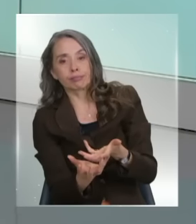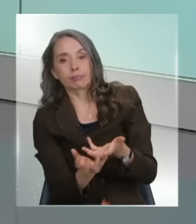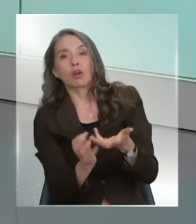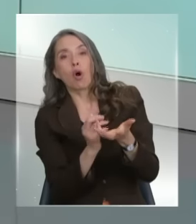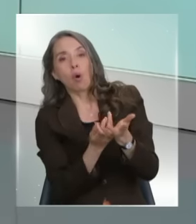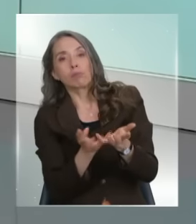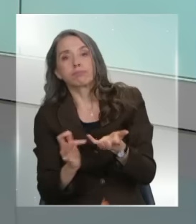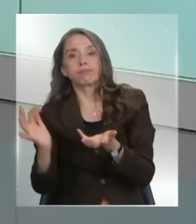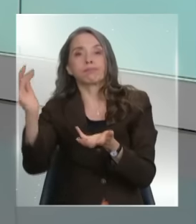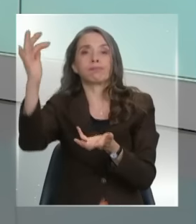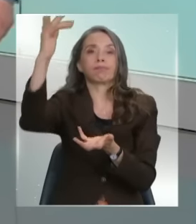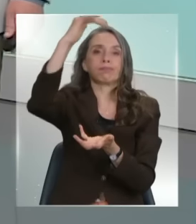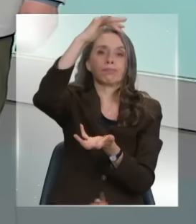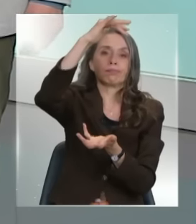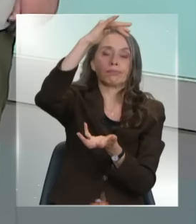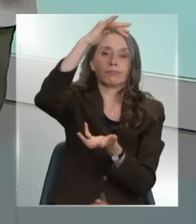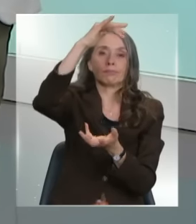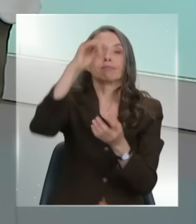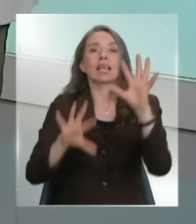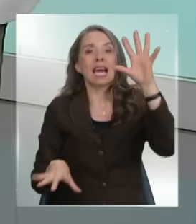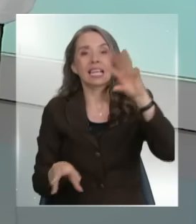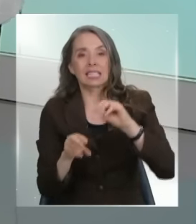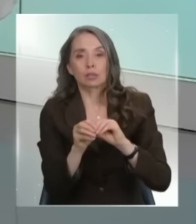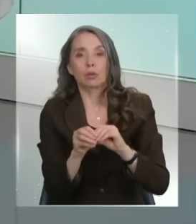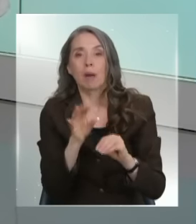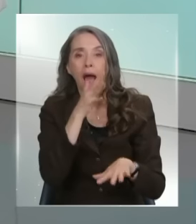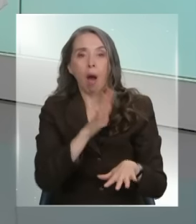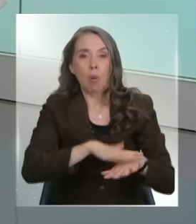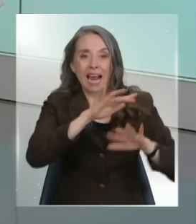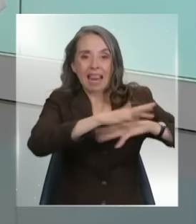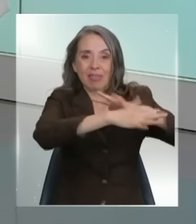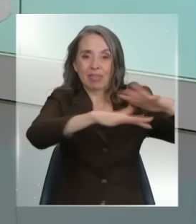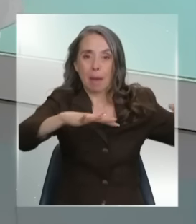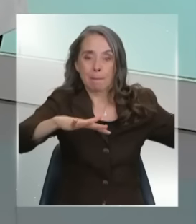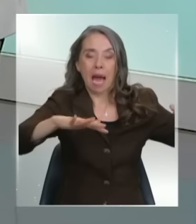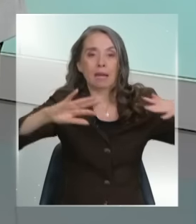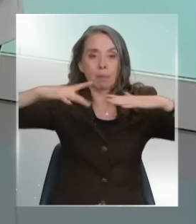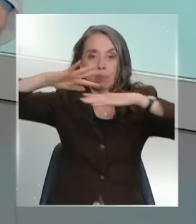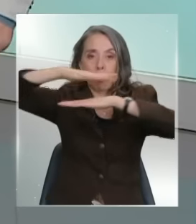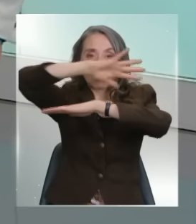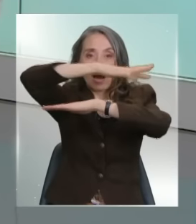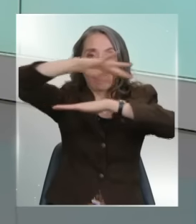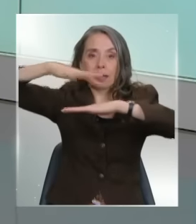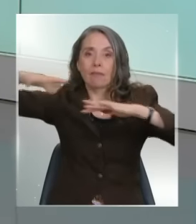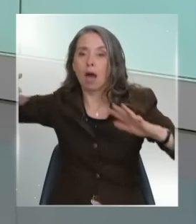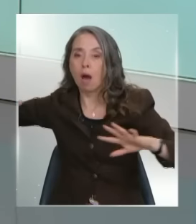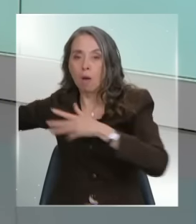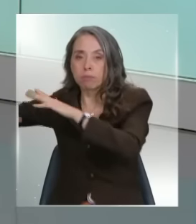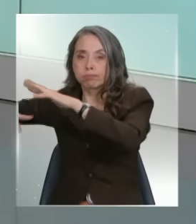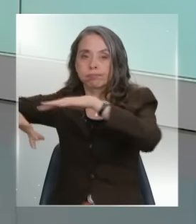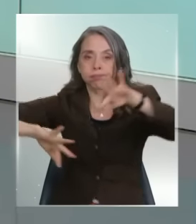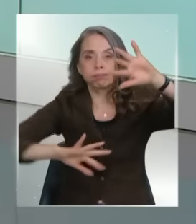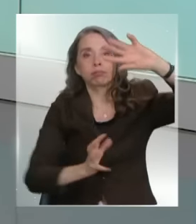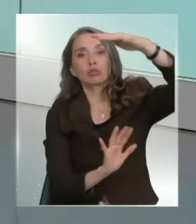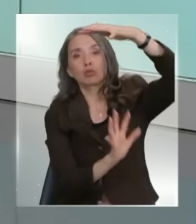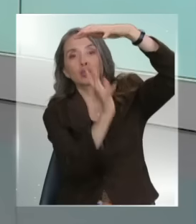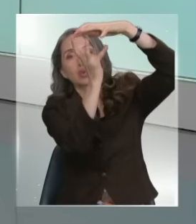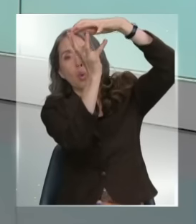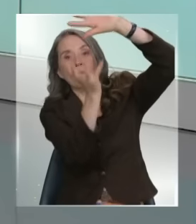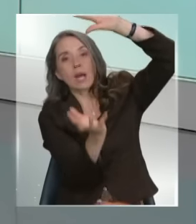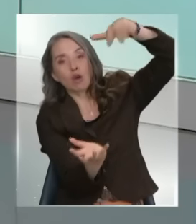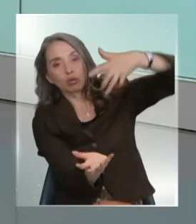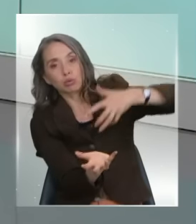caso de la Antártica. En síntesis, las aguas cálidas más superficiales viajan hacia los polos,